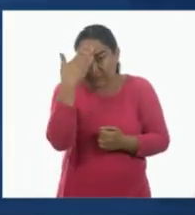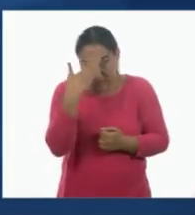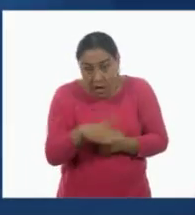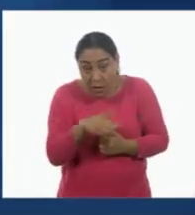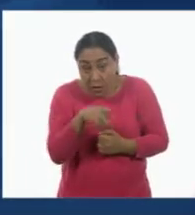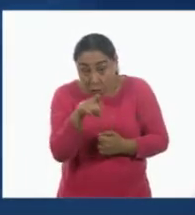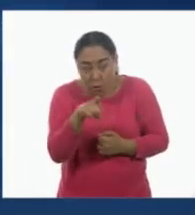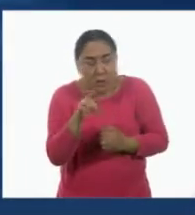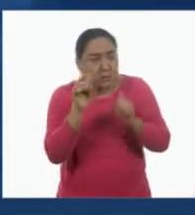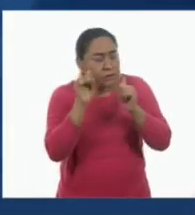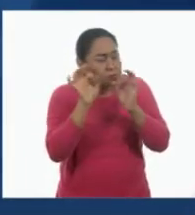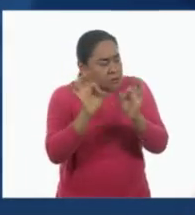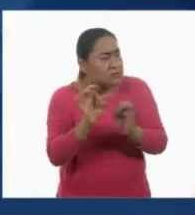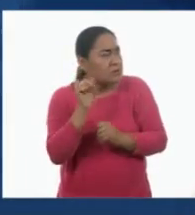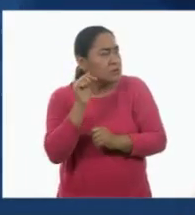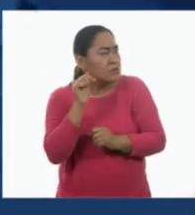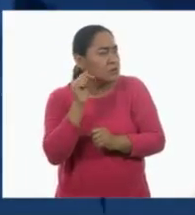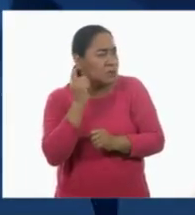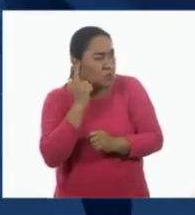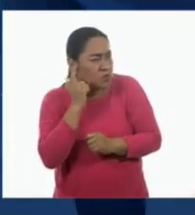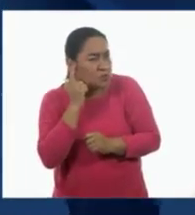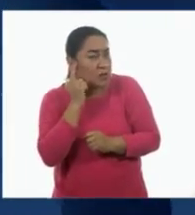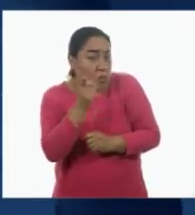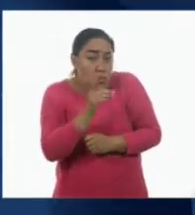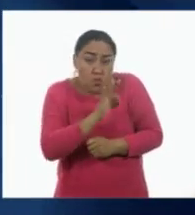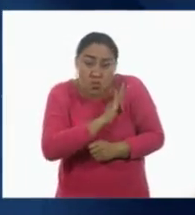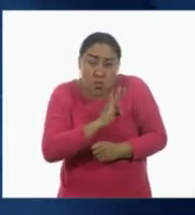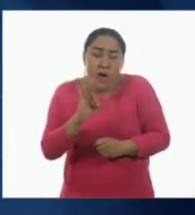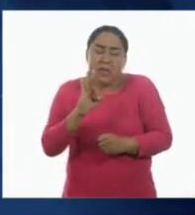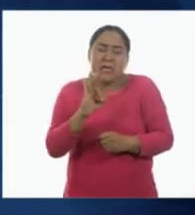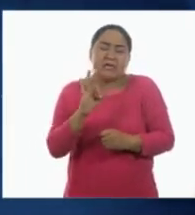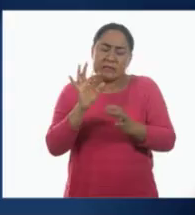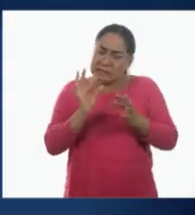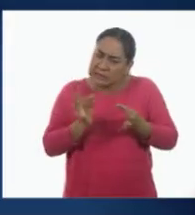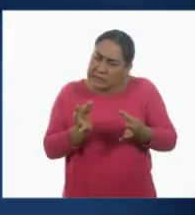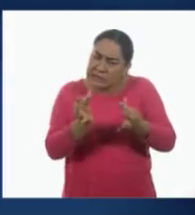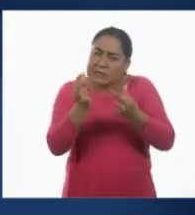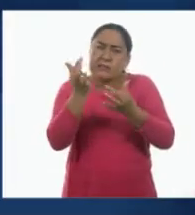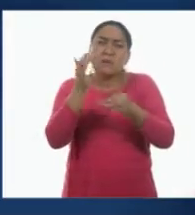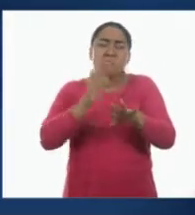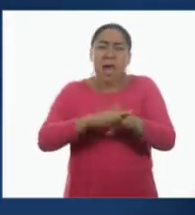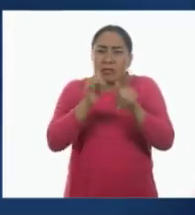escuchar? ¿Es posible educar nuestros oídos?